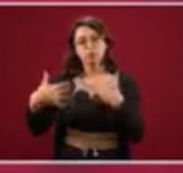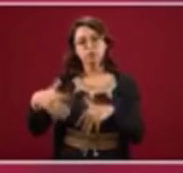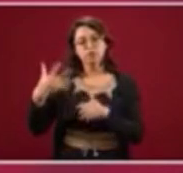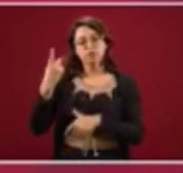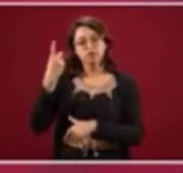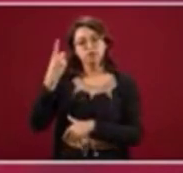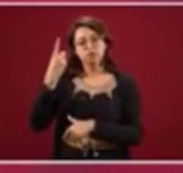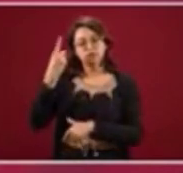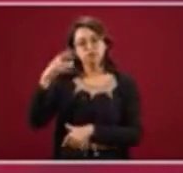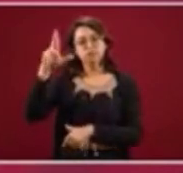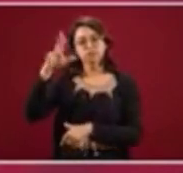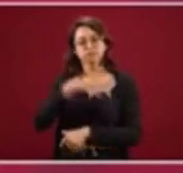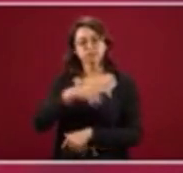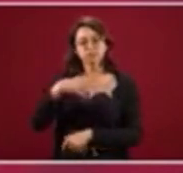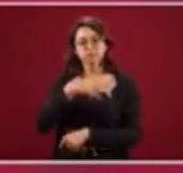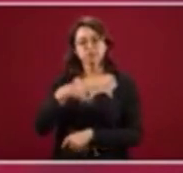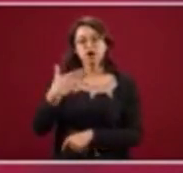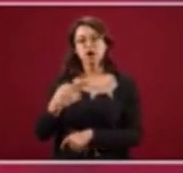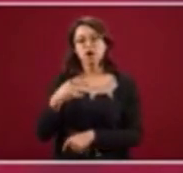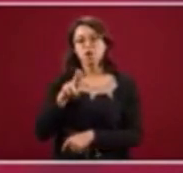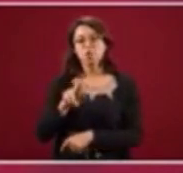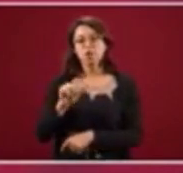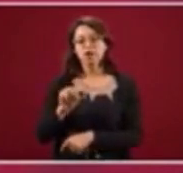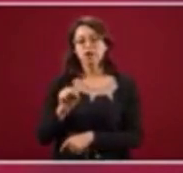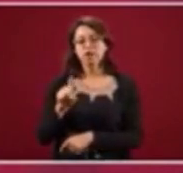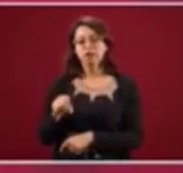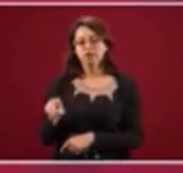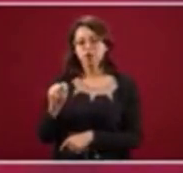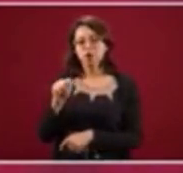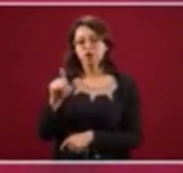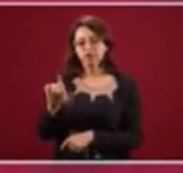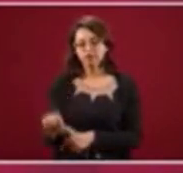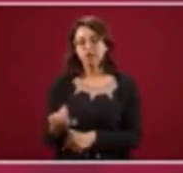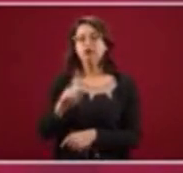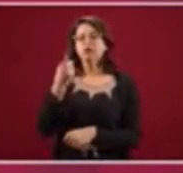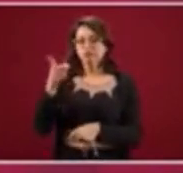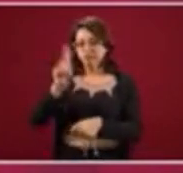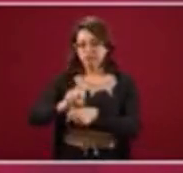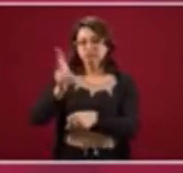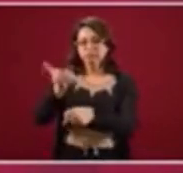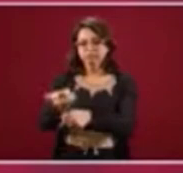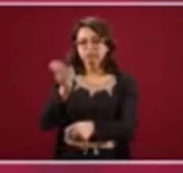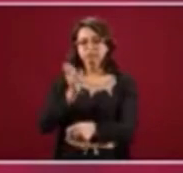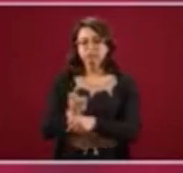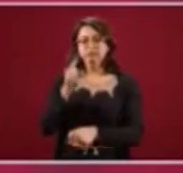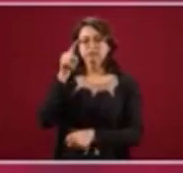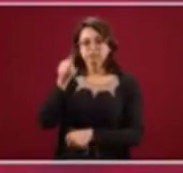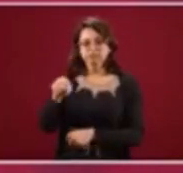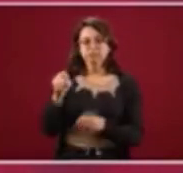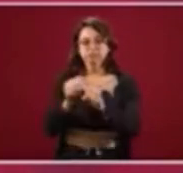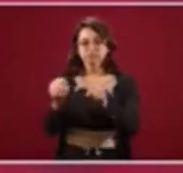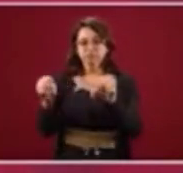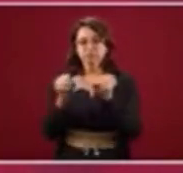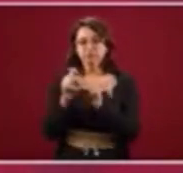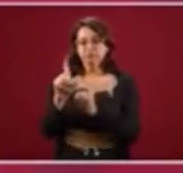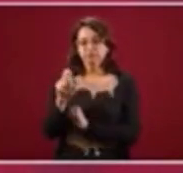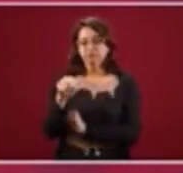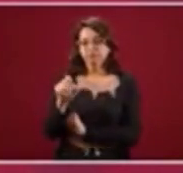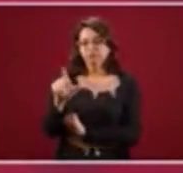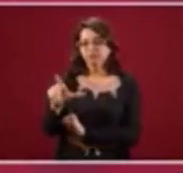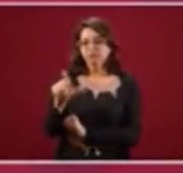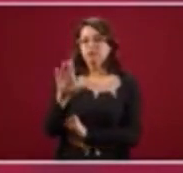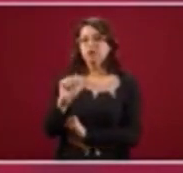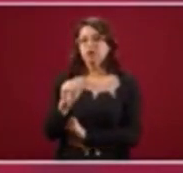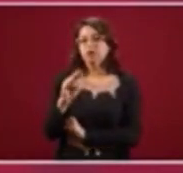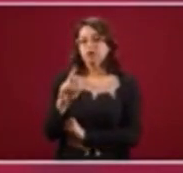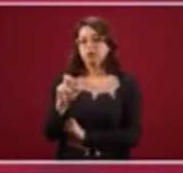Huizote. Se llama la sala, les voy a invitar yo un día, se llama la sala Daniel Cabrera y